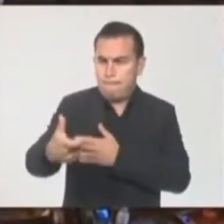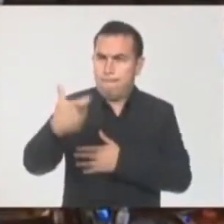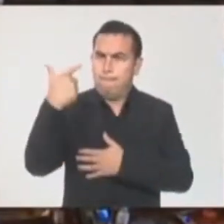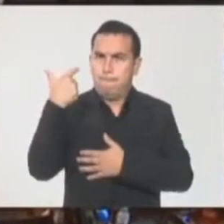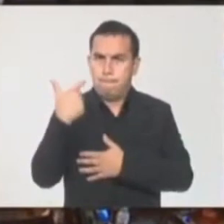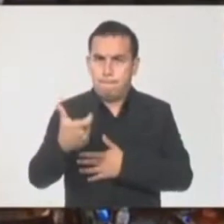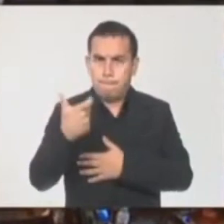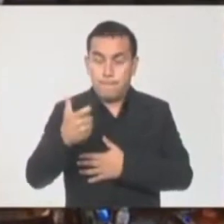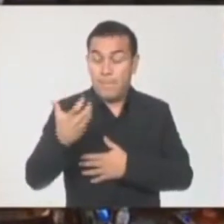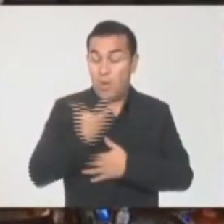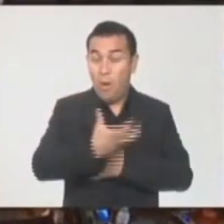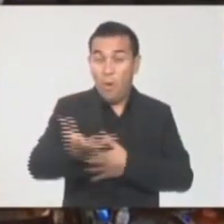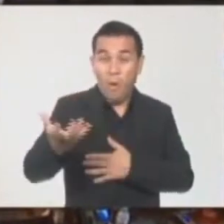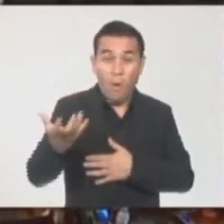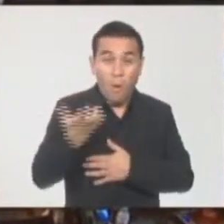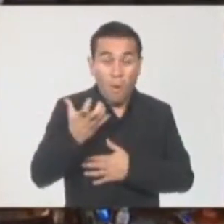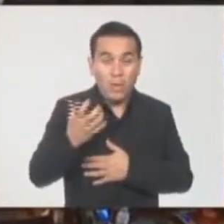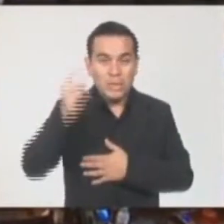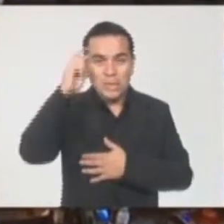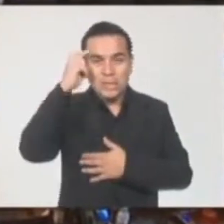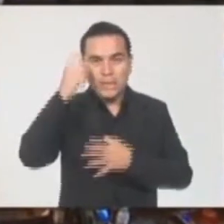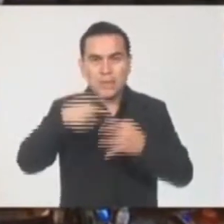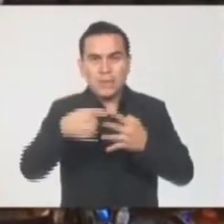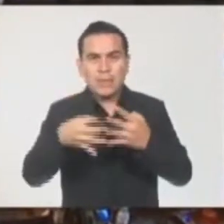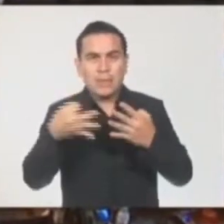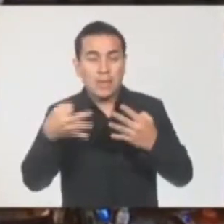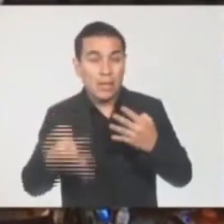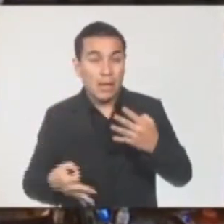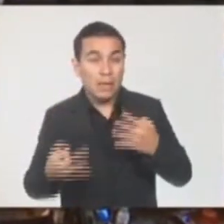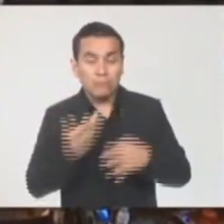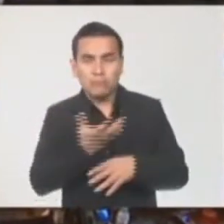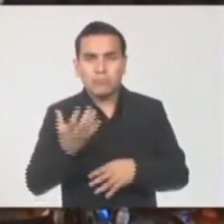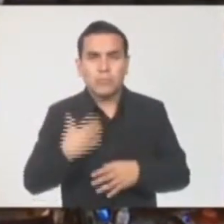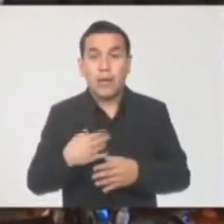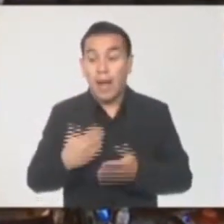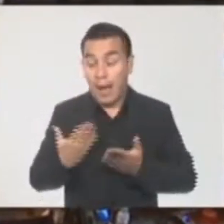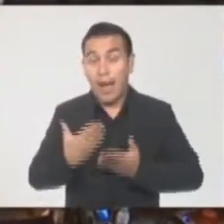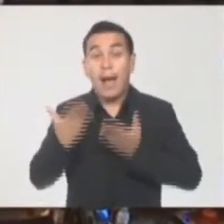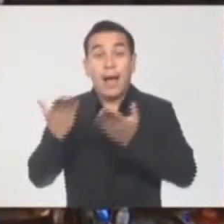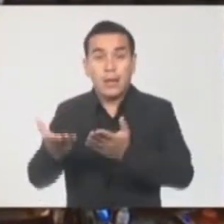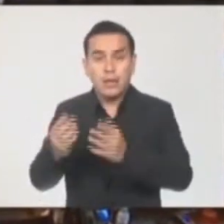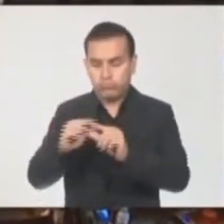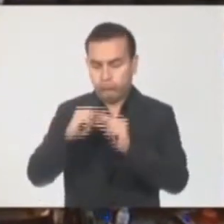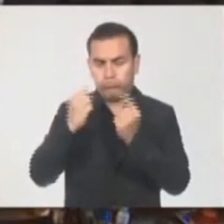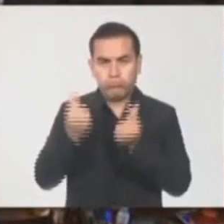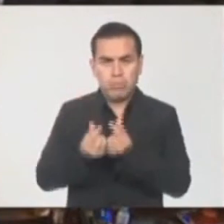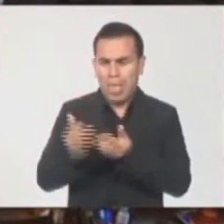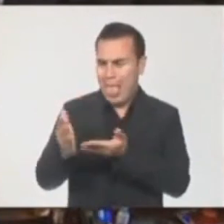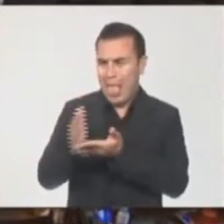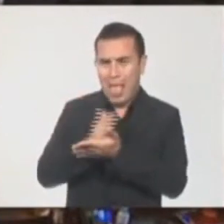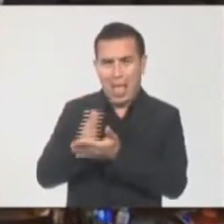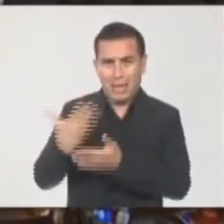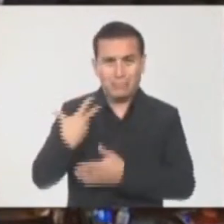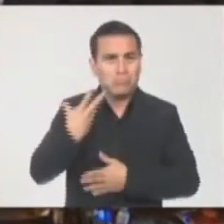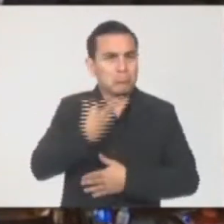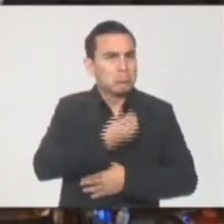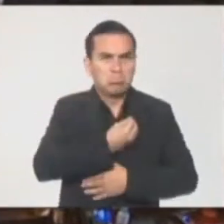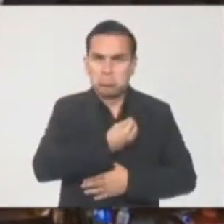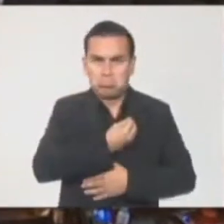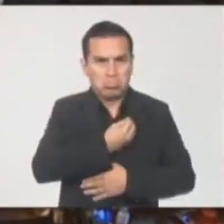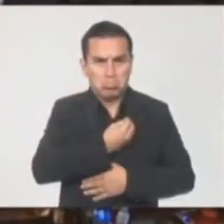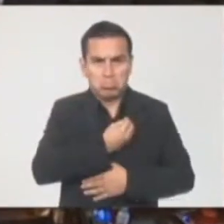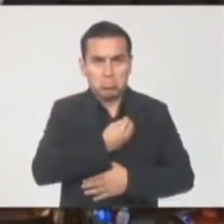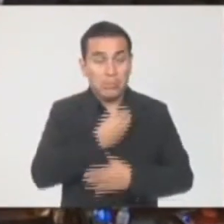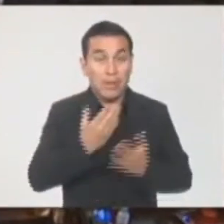élites económicas, a comandancias partidarias o con algún grupo con el que tienen que quedar bien. Nosotros no nos debemos a nadie, ni debemos quedar bien